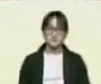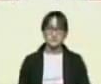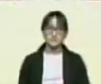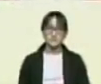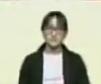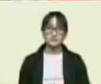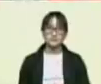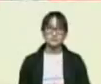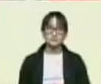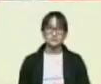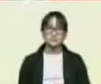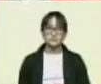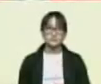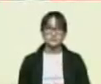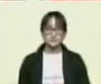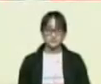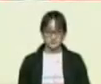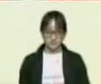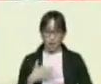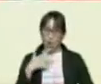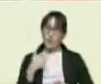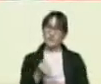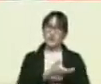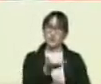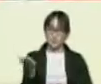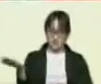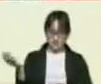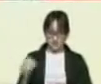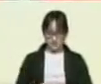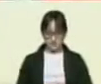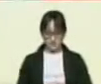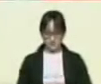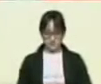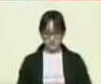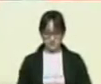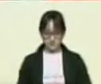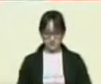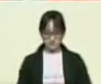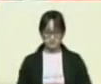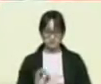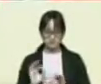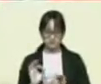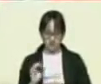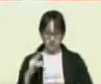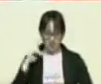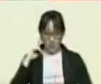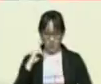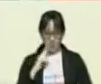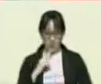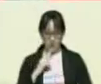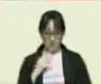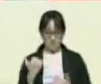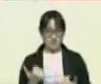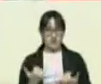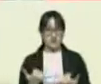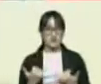Vamos, compatriotas, confío en ustedes. Bolívar, desde aquí